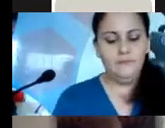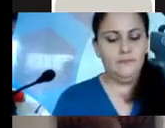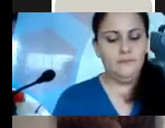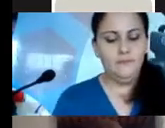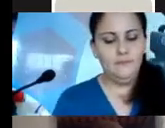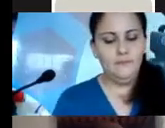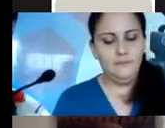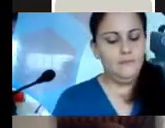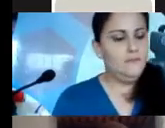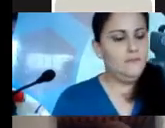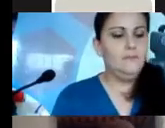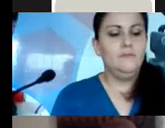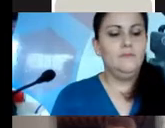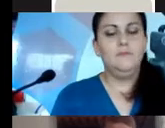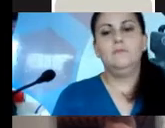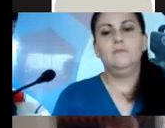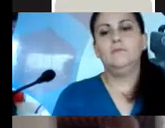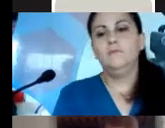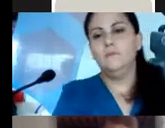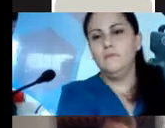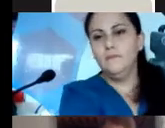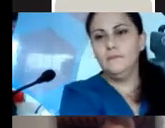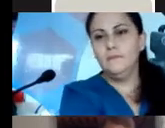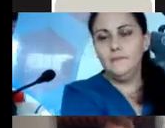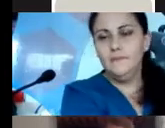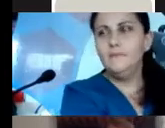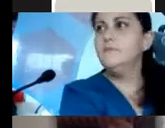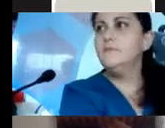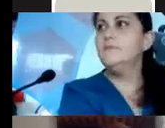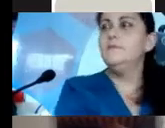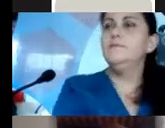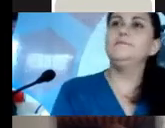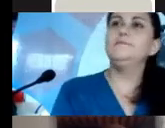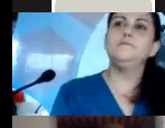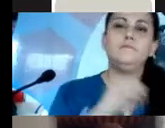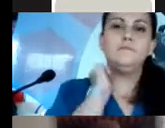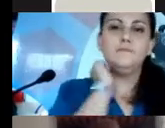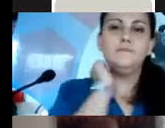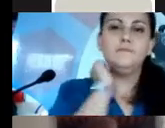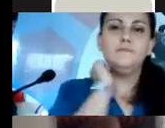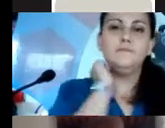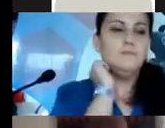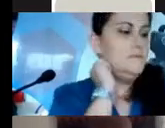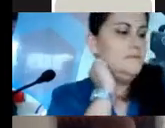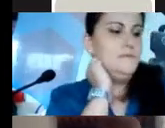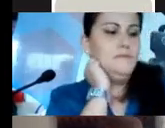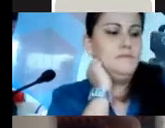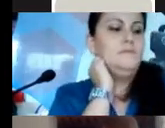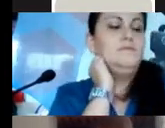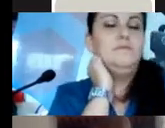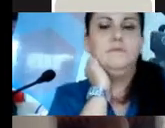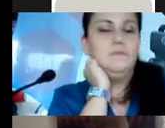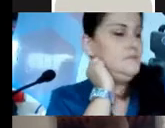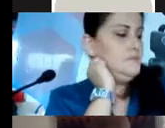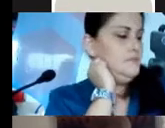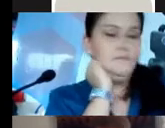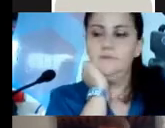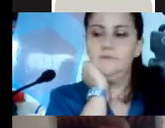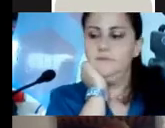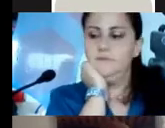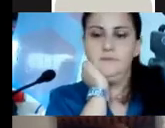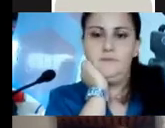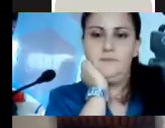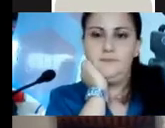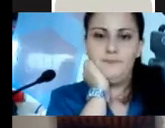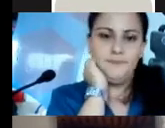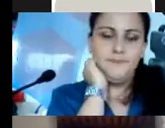milimétrico y acercarme realmente a los puntos donde tengo que generar, digamos así, los picos de presión o los puntos de presión o de